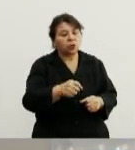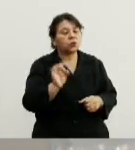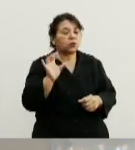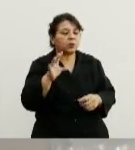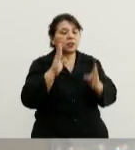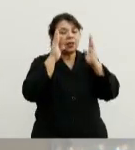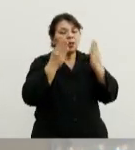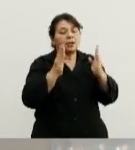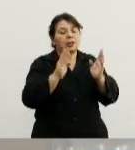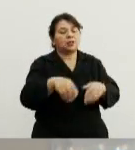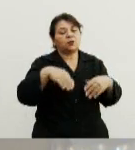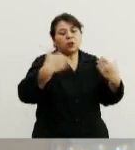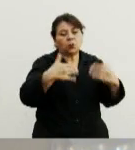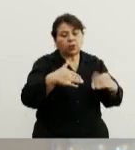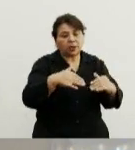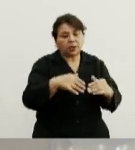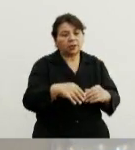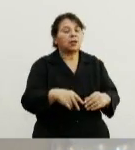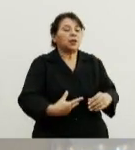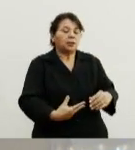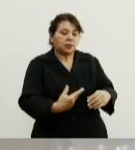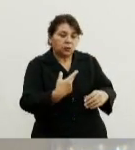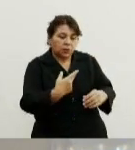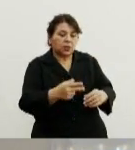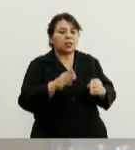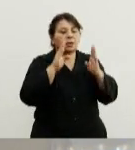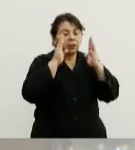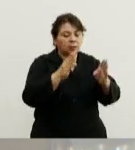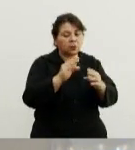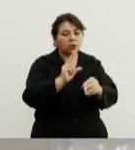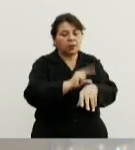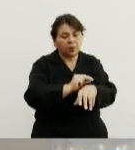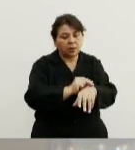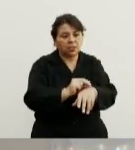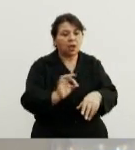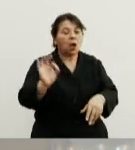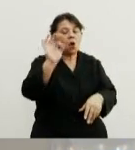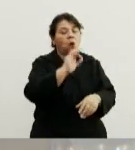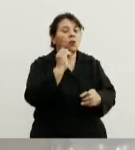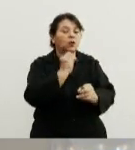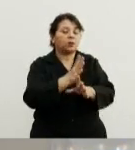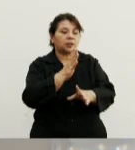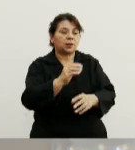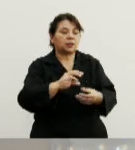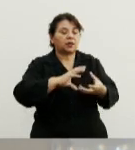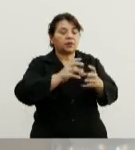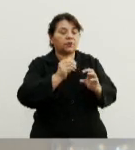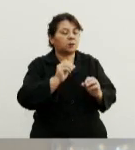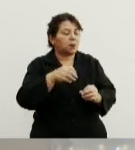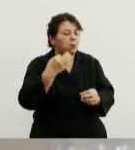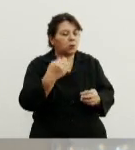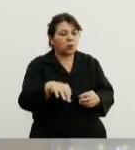se siguen realizando no solamente las cirugías sino las atenciones específicas o con especialistas de manera específica